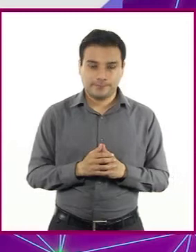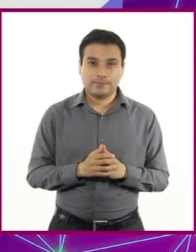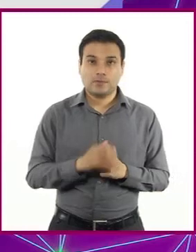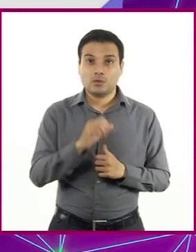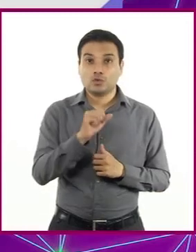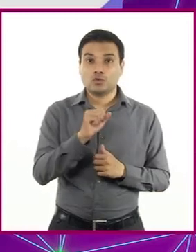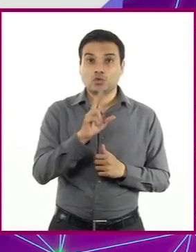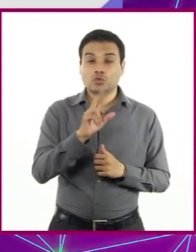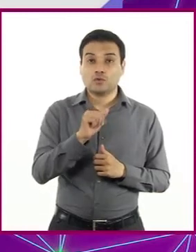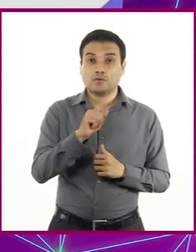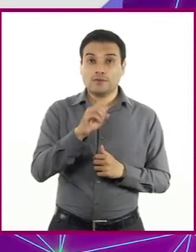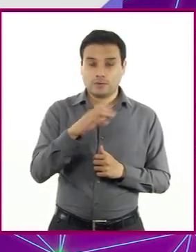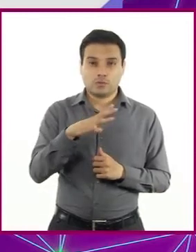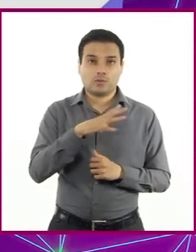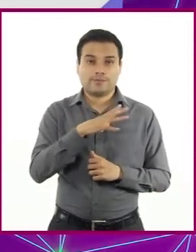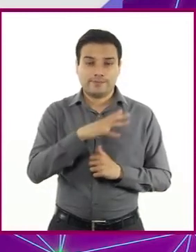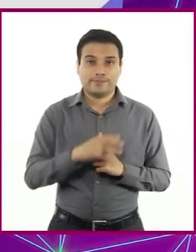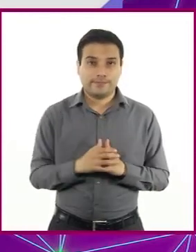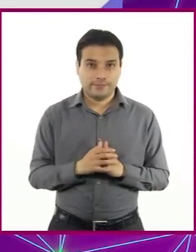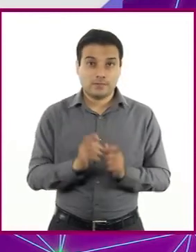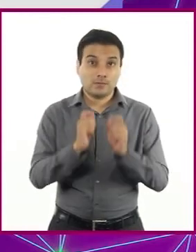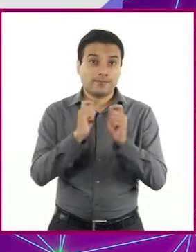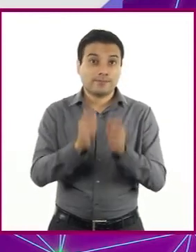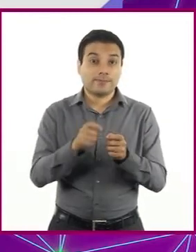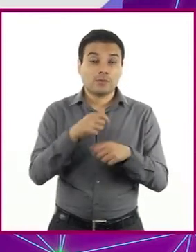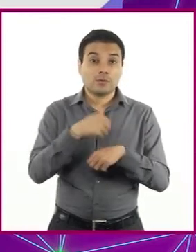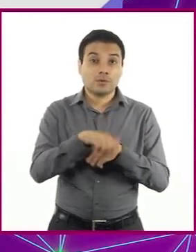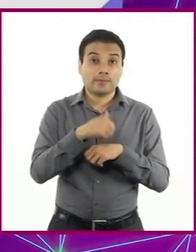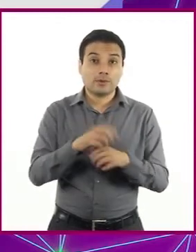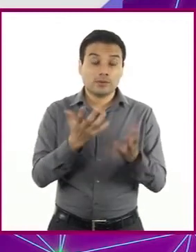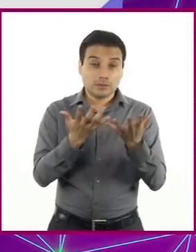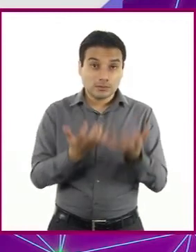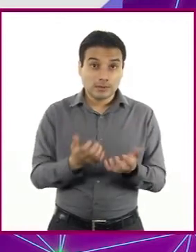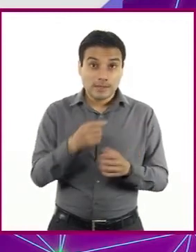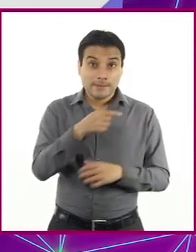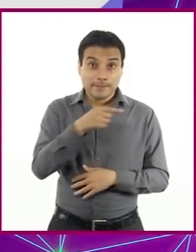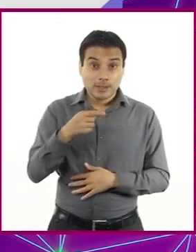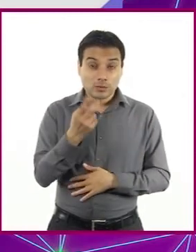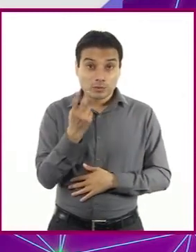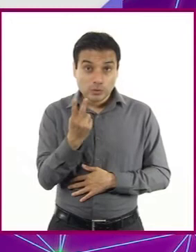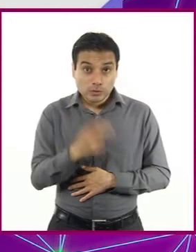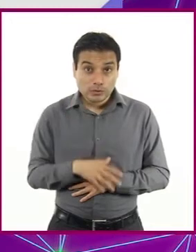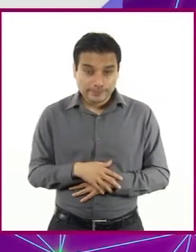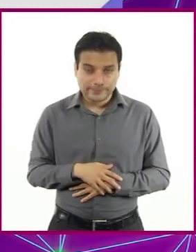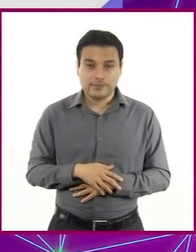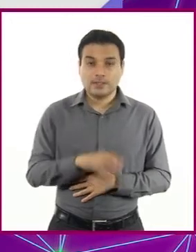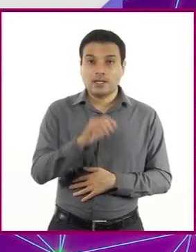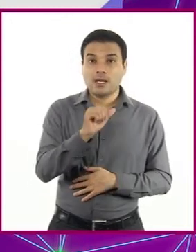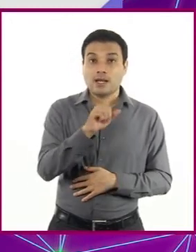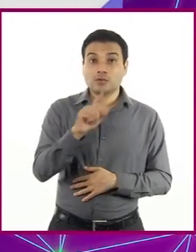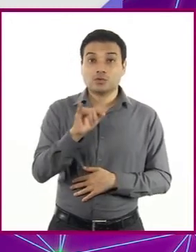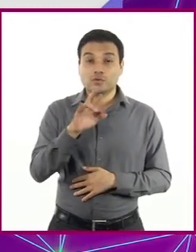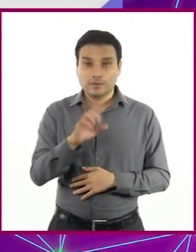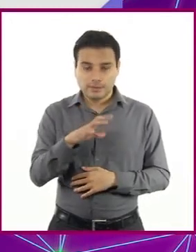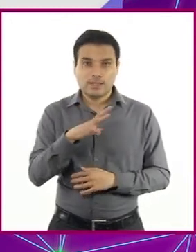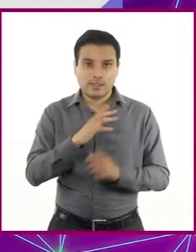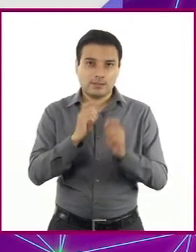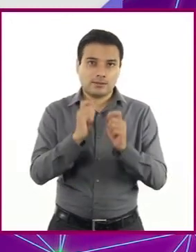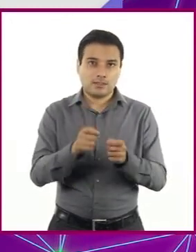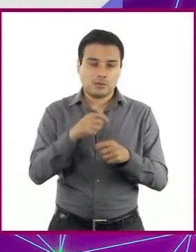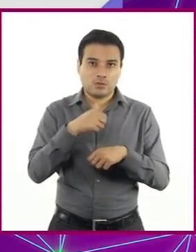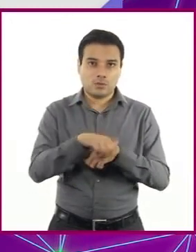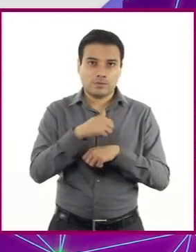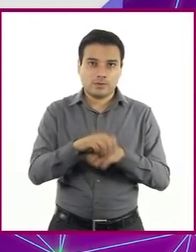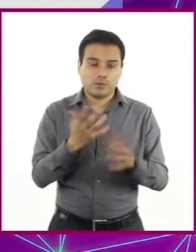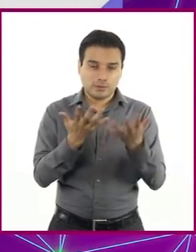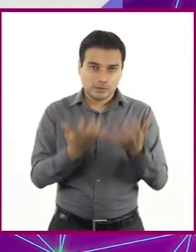sulfato tiene un número de oxidación de menos 2, entonces el azufre tiene un número de oxidación de